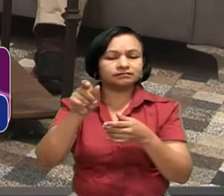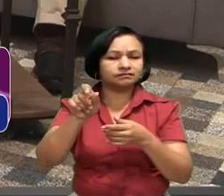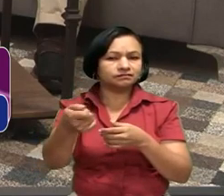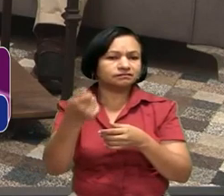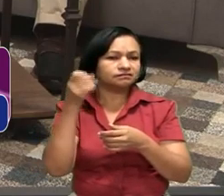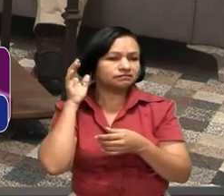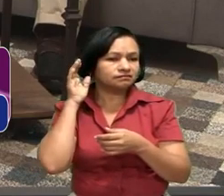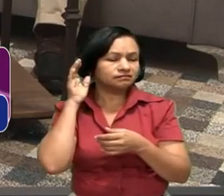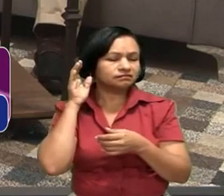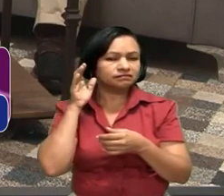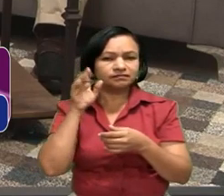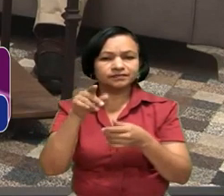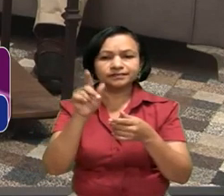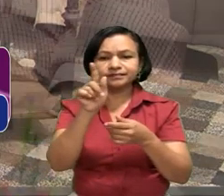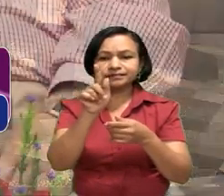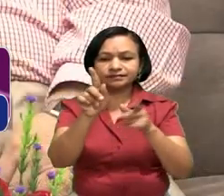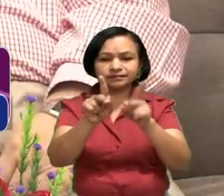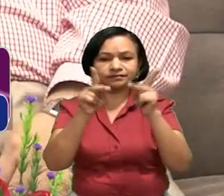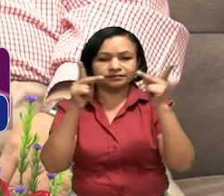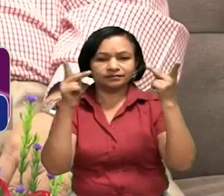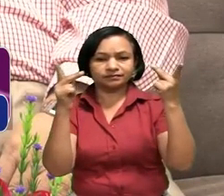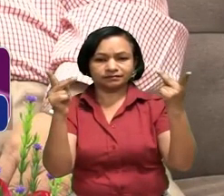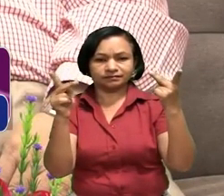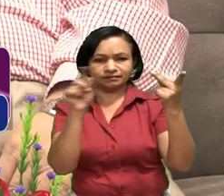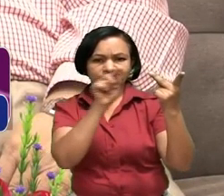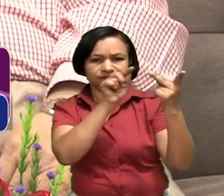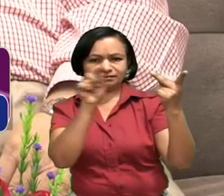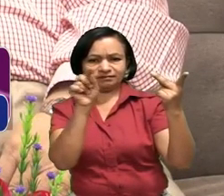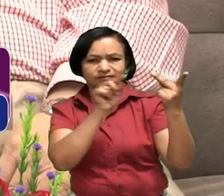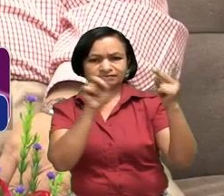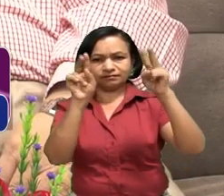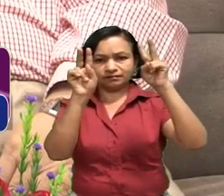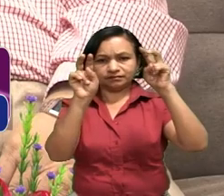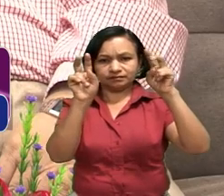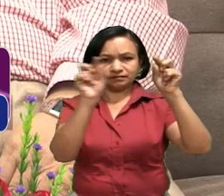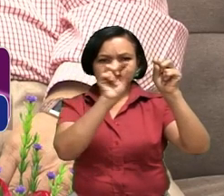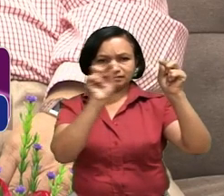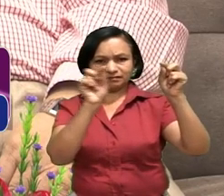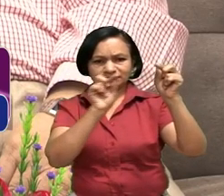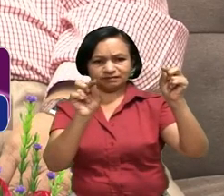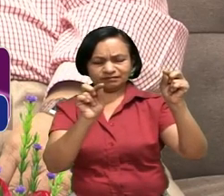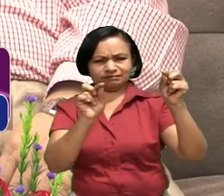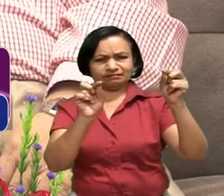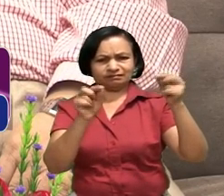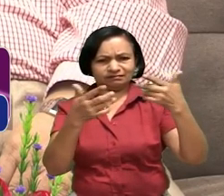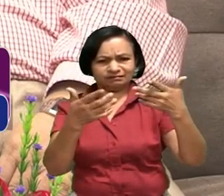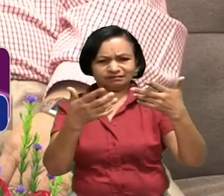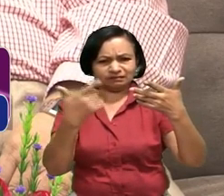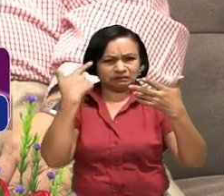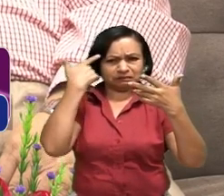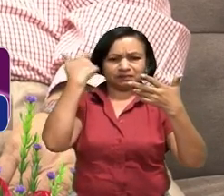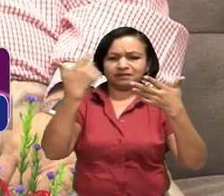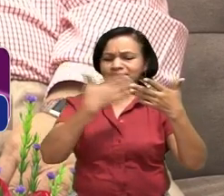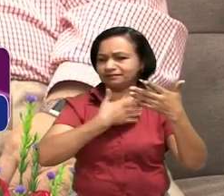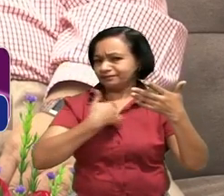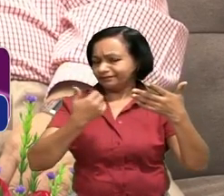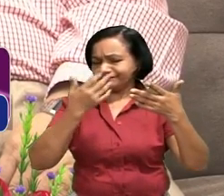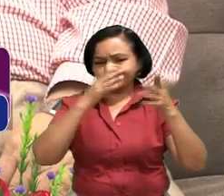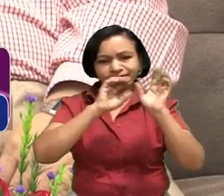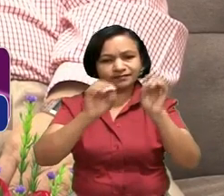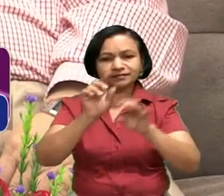radio o cuando abrís el periódico y de repente te encontrás con un titular que dan ganas de suicidarse o mirar la